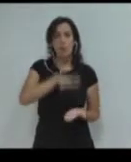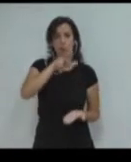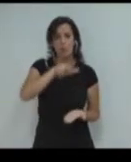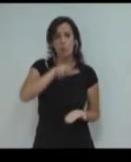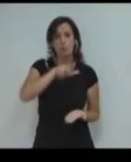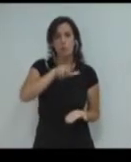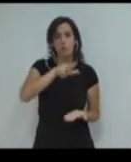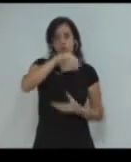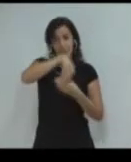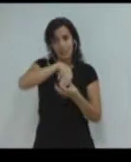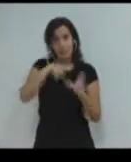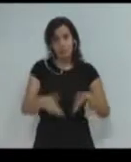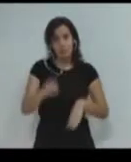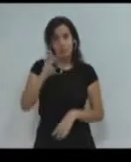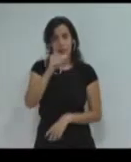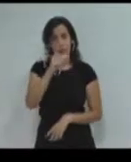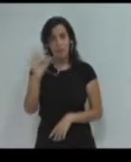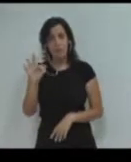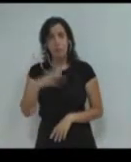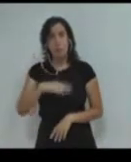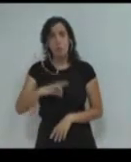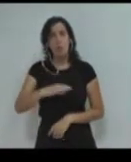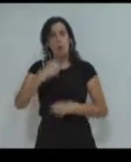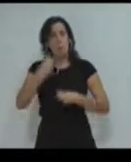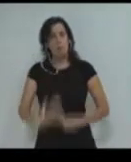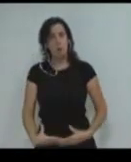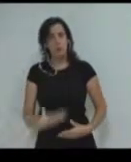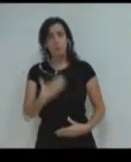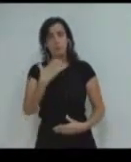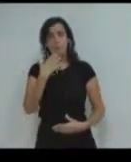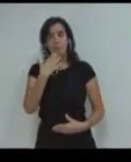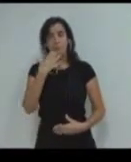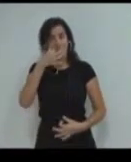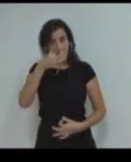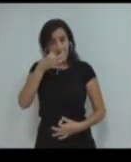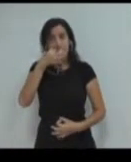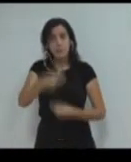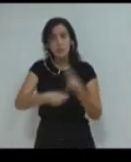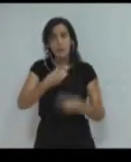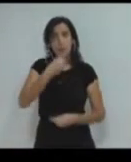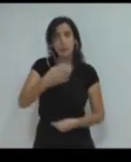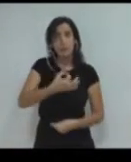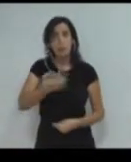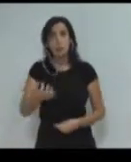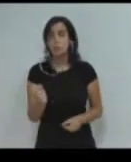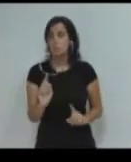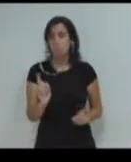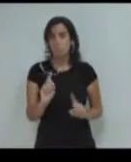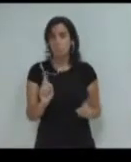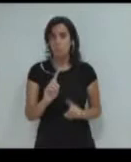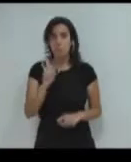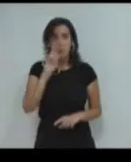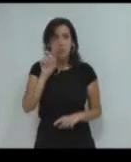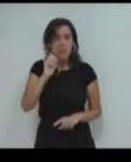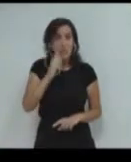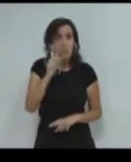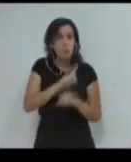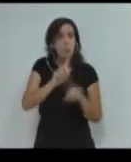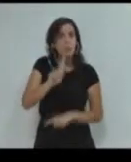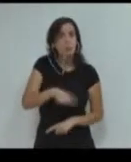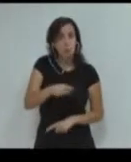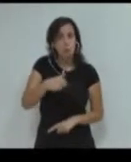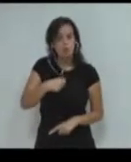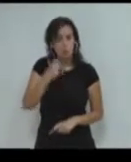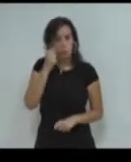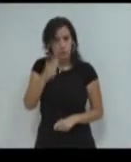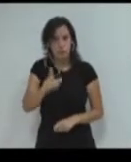un PDF puede quedarse muy confiada, pero sin embargo no está haciéndolo correctamente. No sé si tú has detectado ese problema, yo sí lo he visto, por lo menos cuando